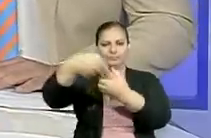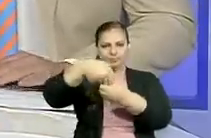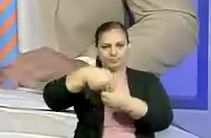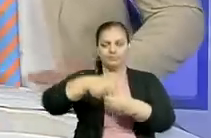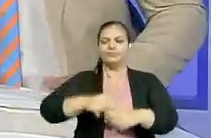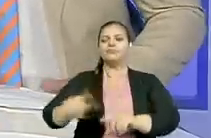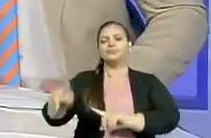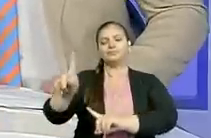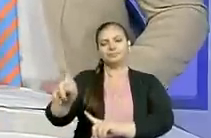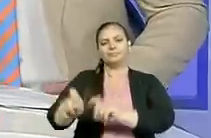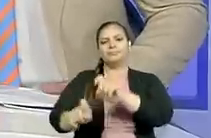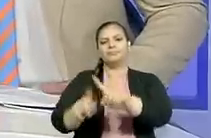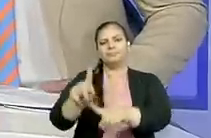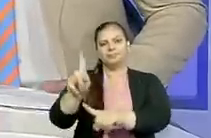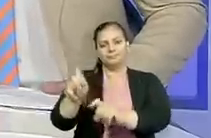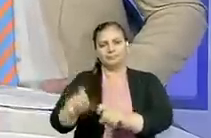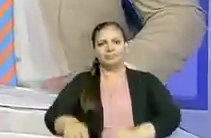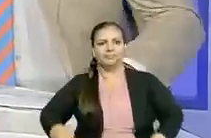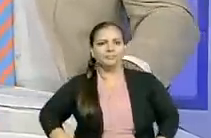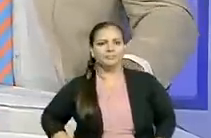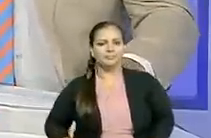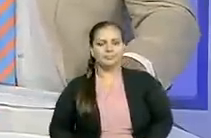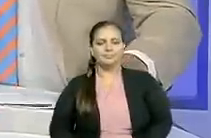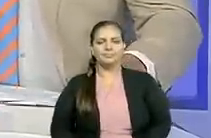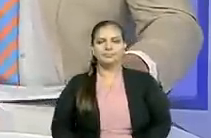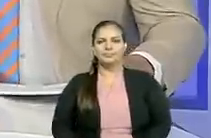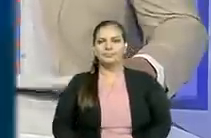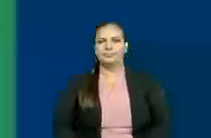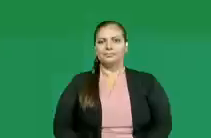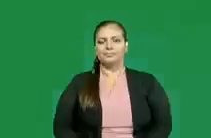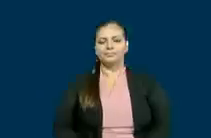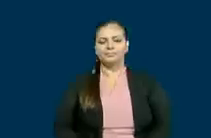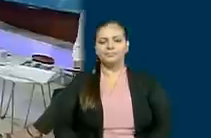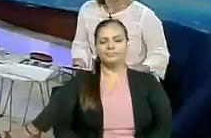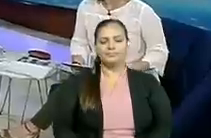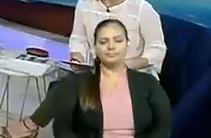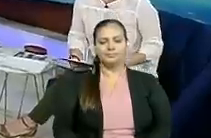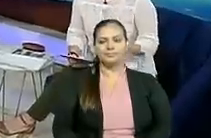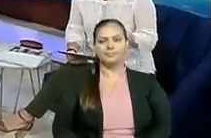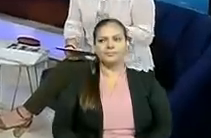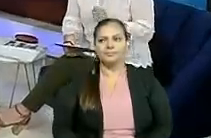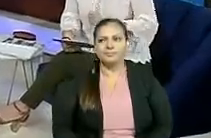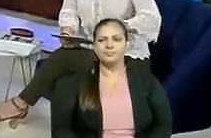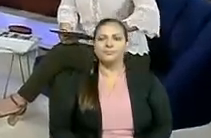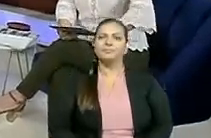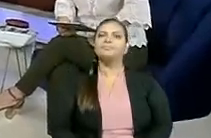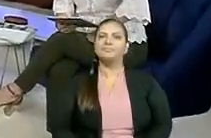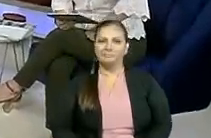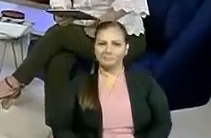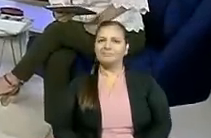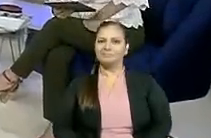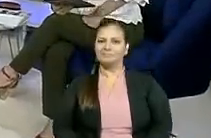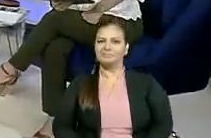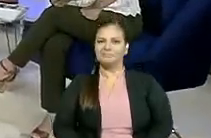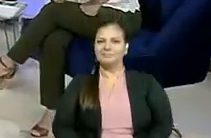que abordará temas de interés nacional. Vamos contigo, Luisa, para la entrevista. Adelante.